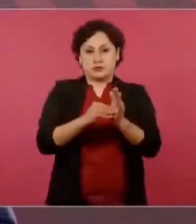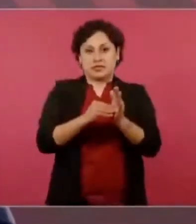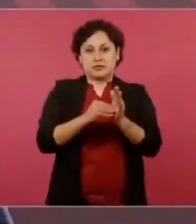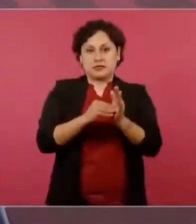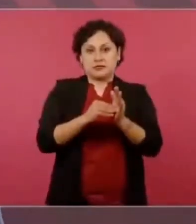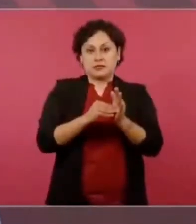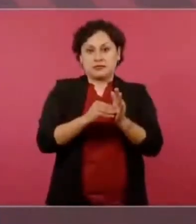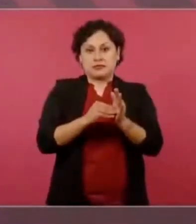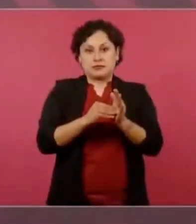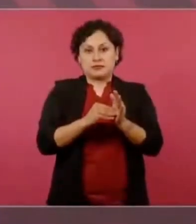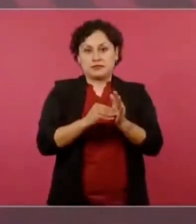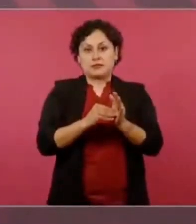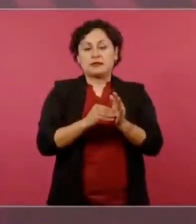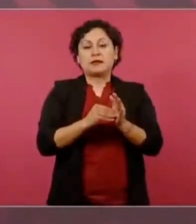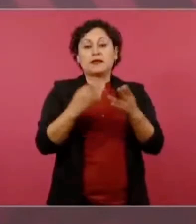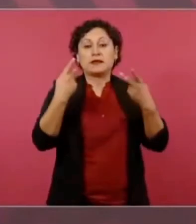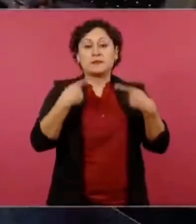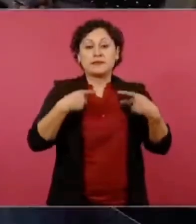cambio,